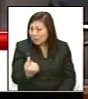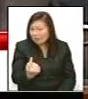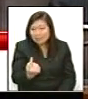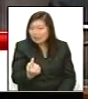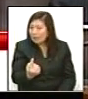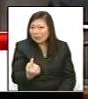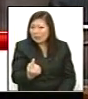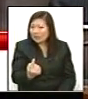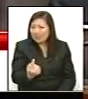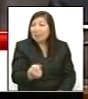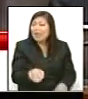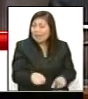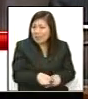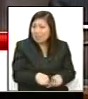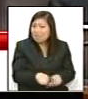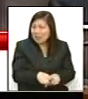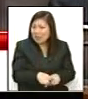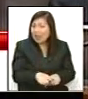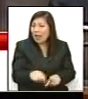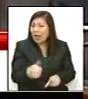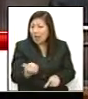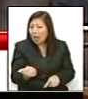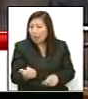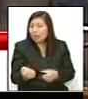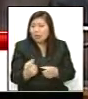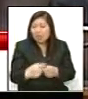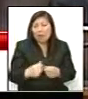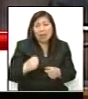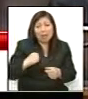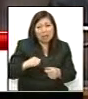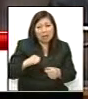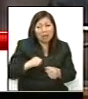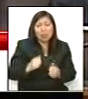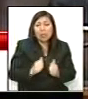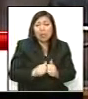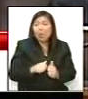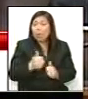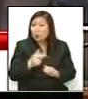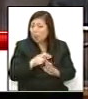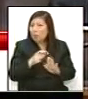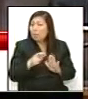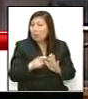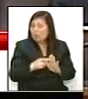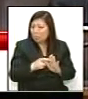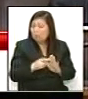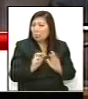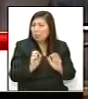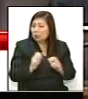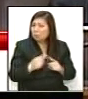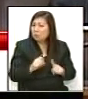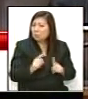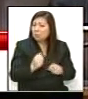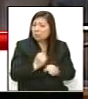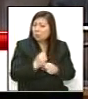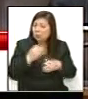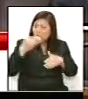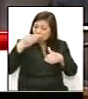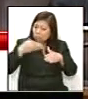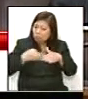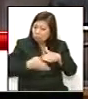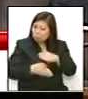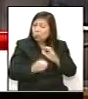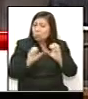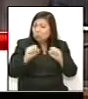sino también hubo otros alcaldes que hicieron otros proyectos y que permitieron que esta obra se hiciera